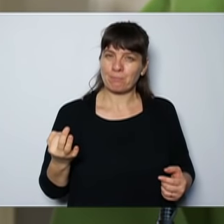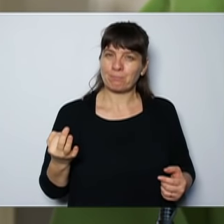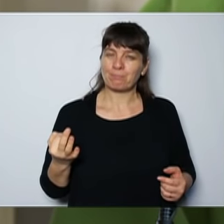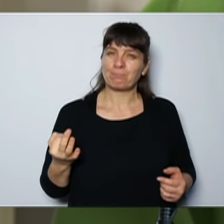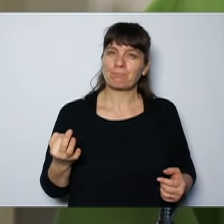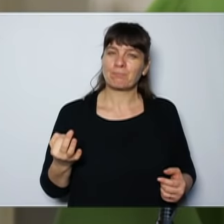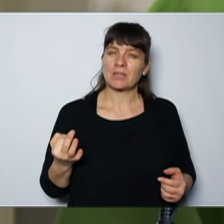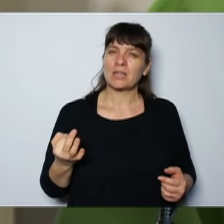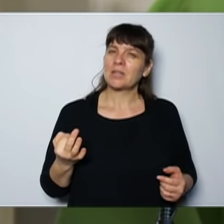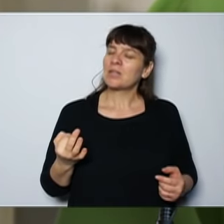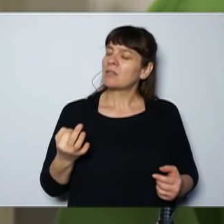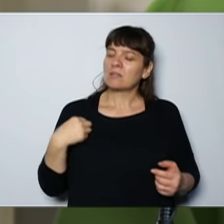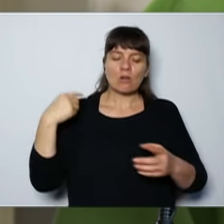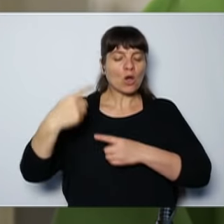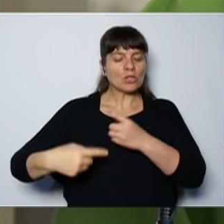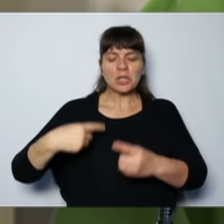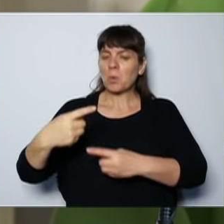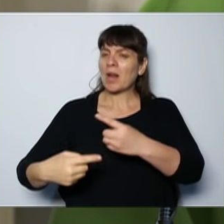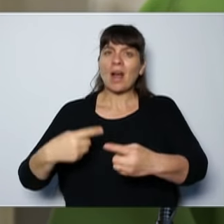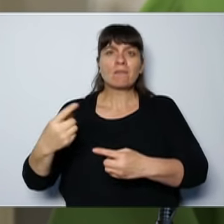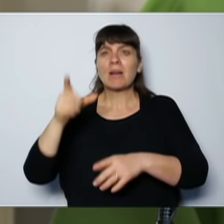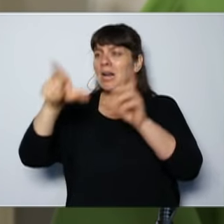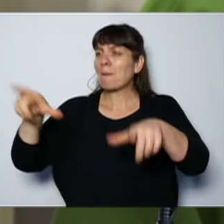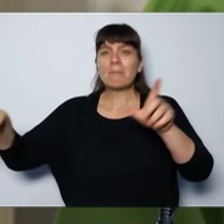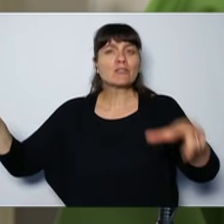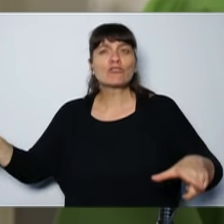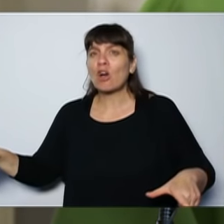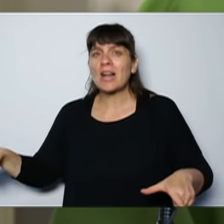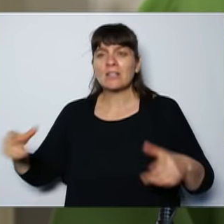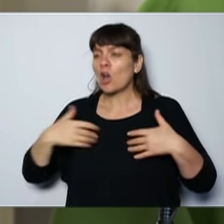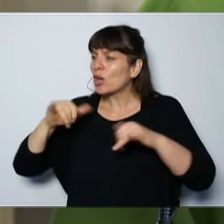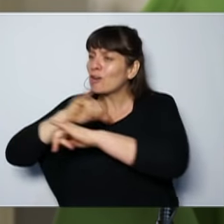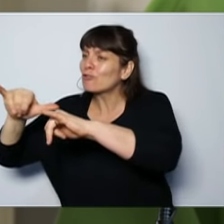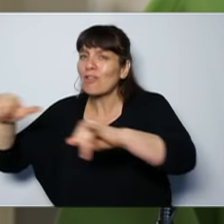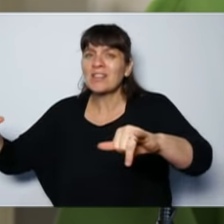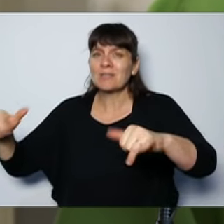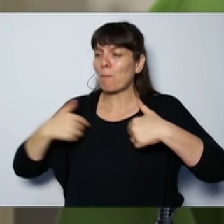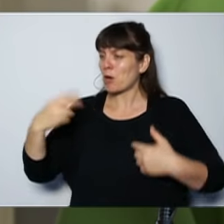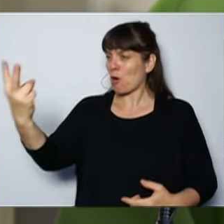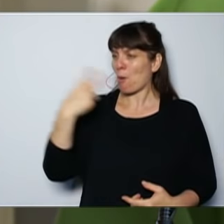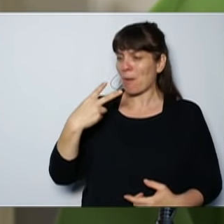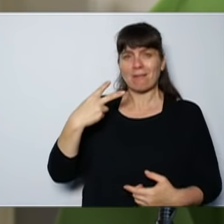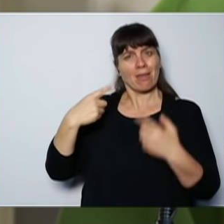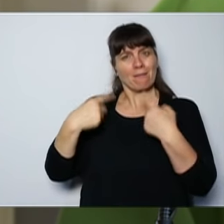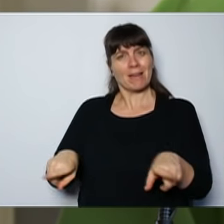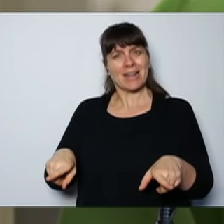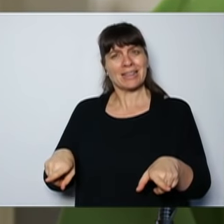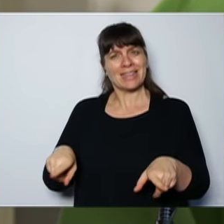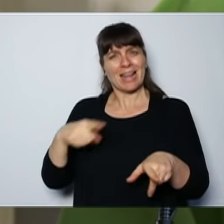Si no, seguirá escuchando la gente lo que nosotros predicamos, pero no lo que hacemos.